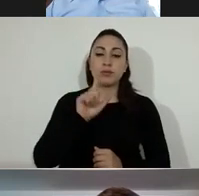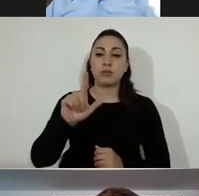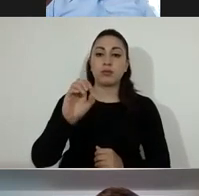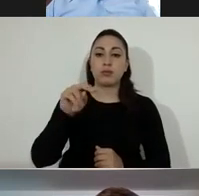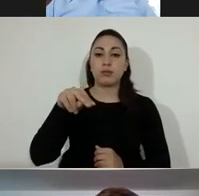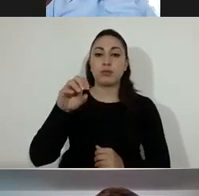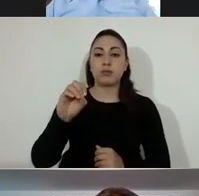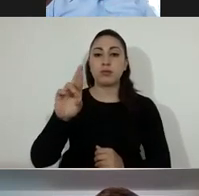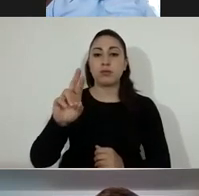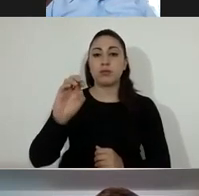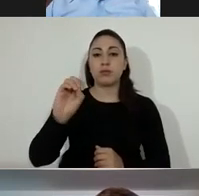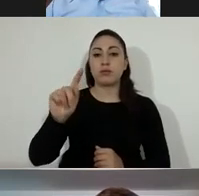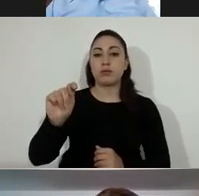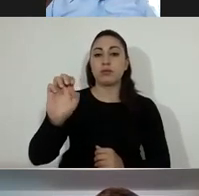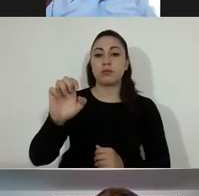Gómez Otegui.